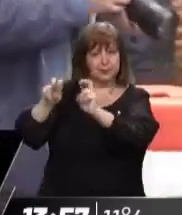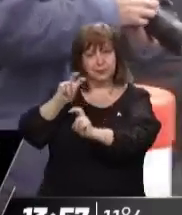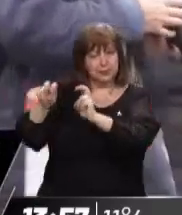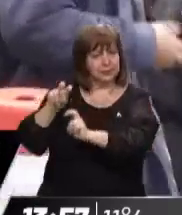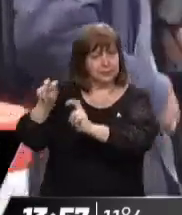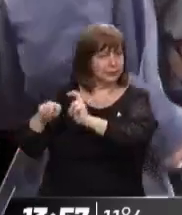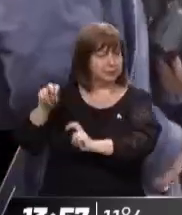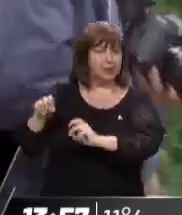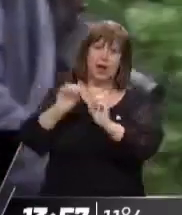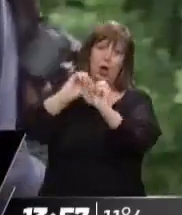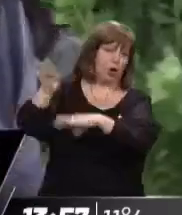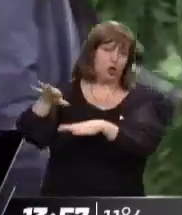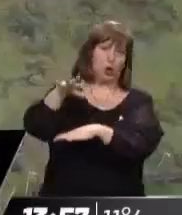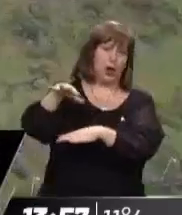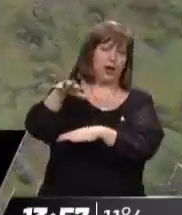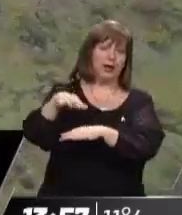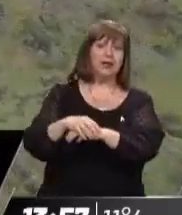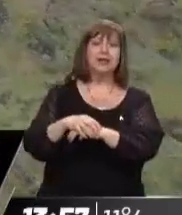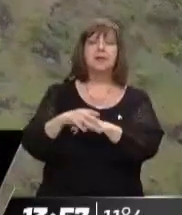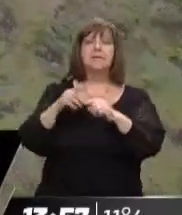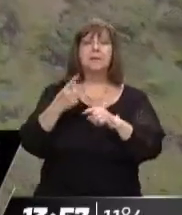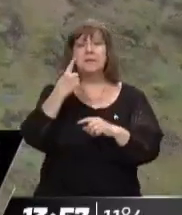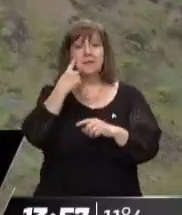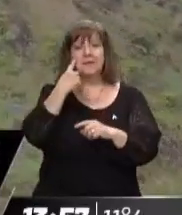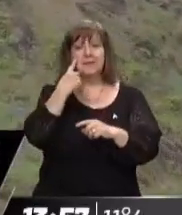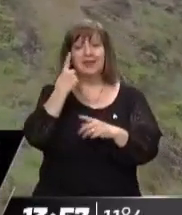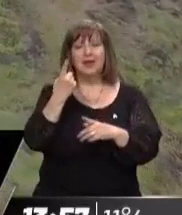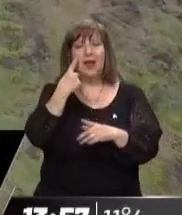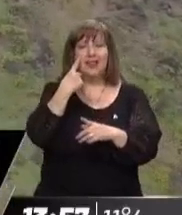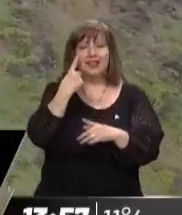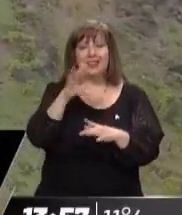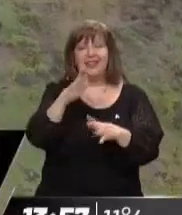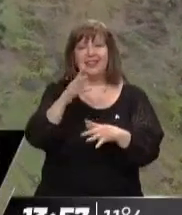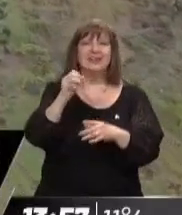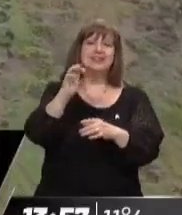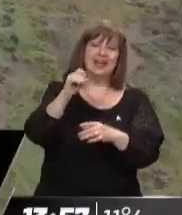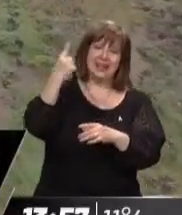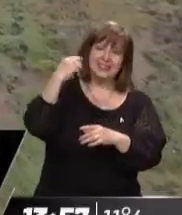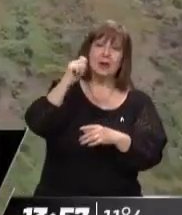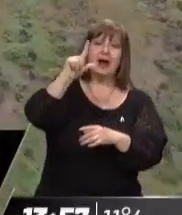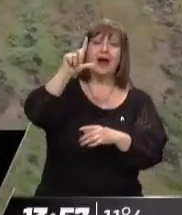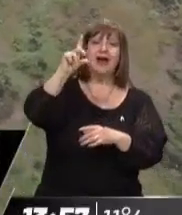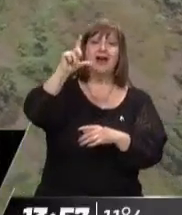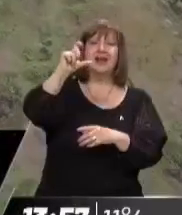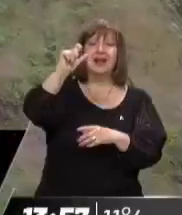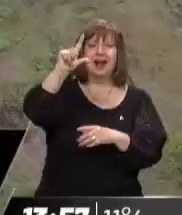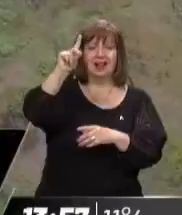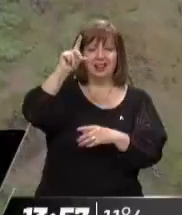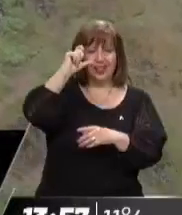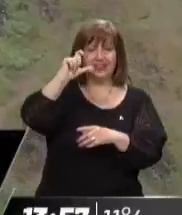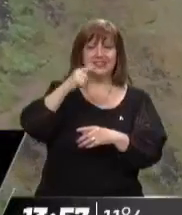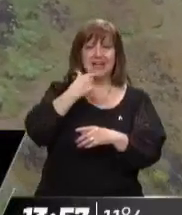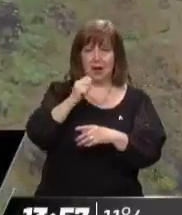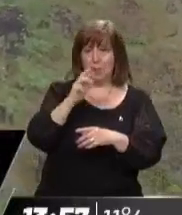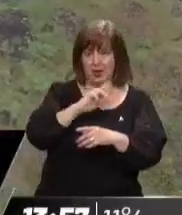autoridades recorriendo el lugar que es realmente impresionante tremendo Dani